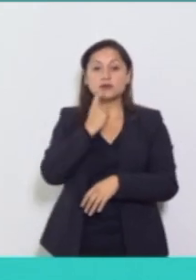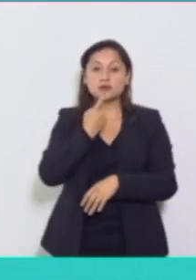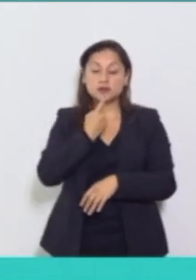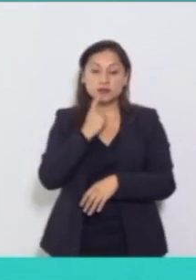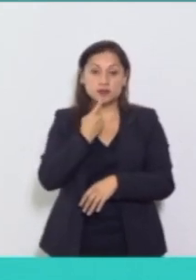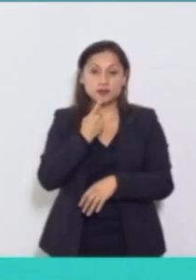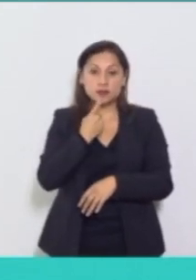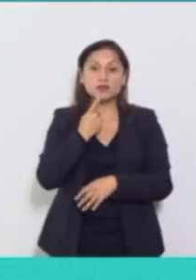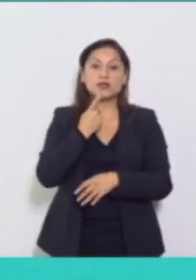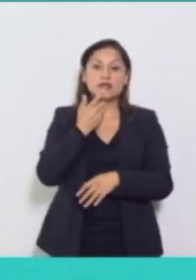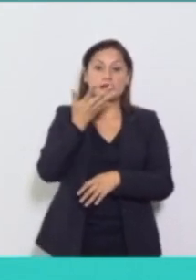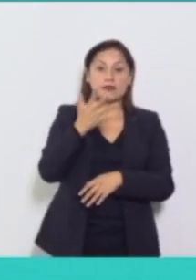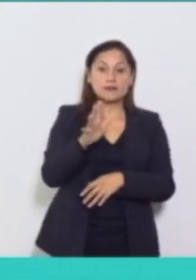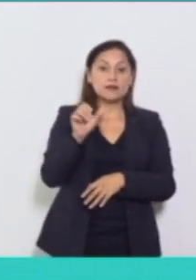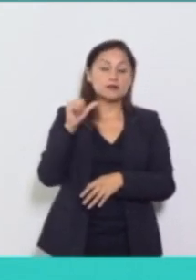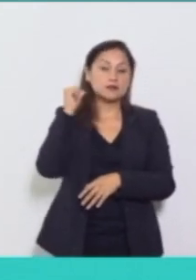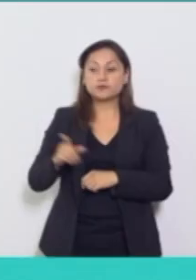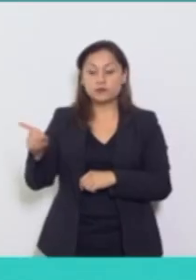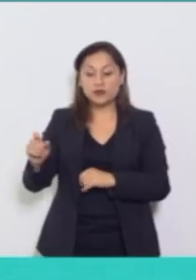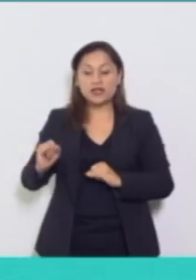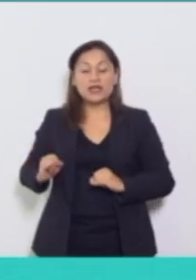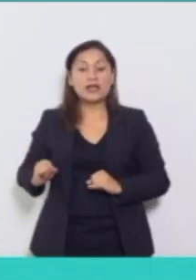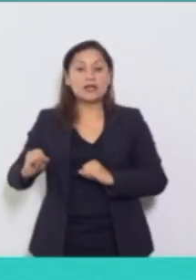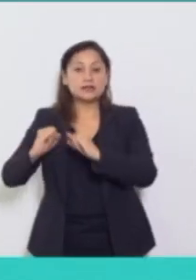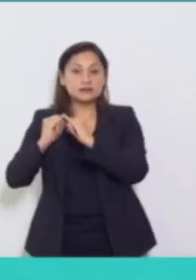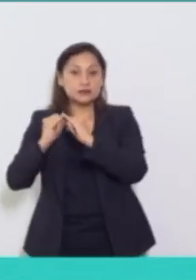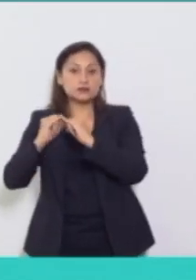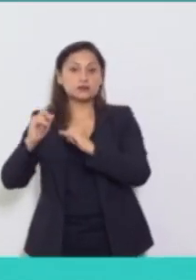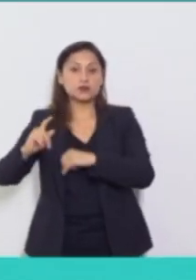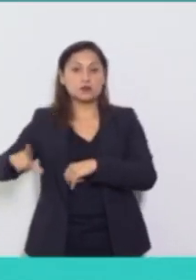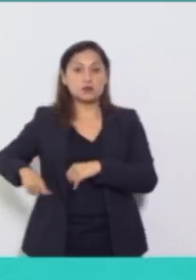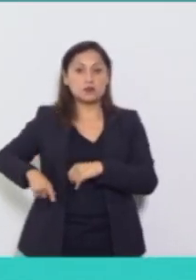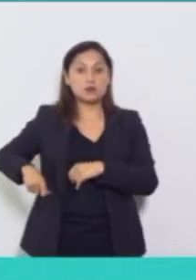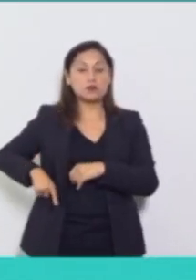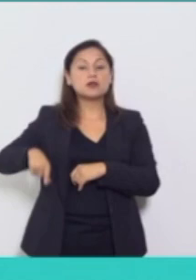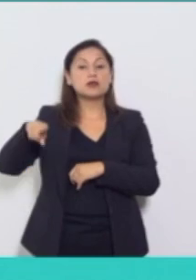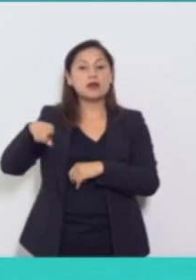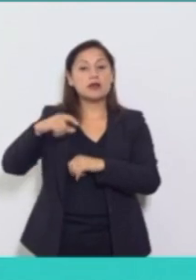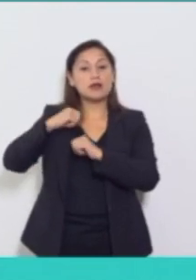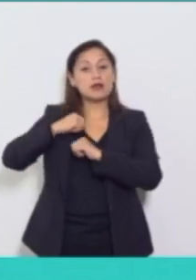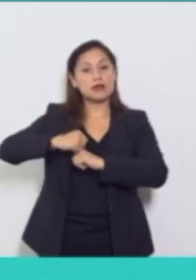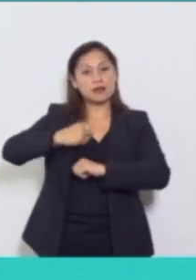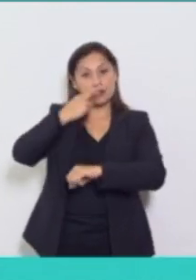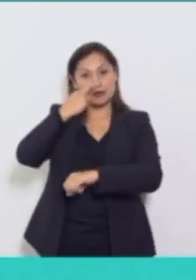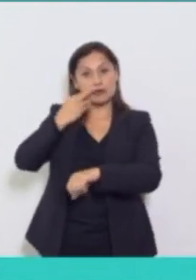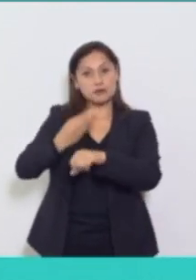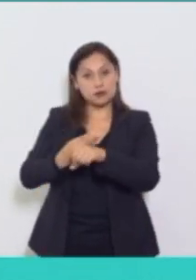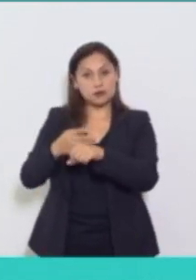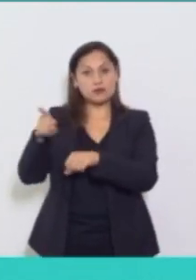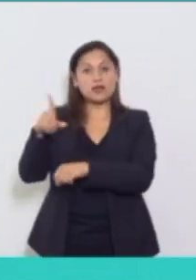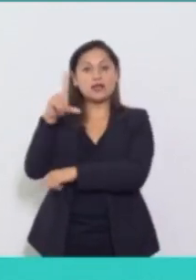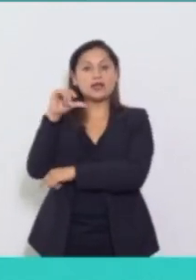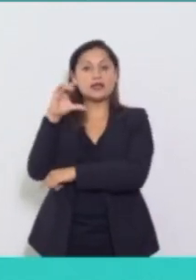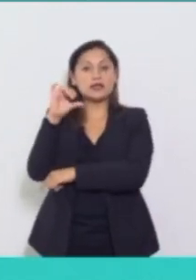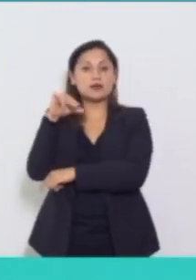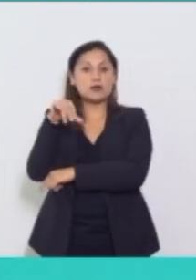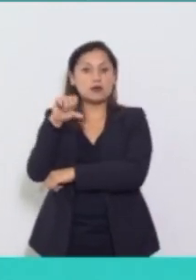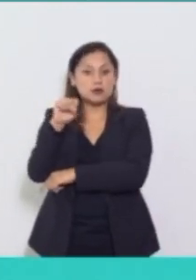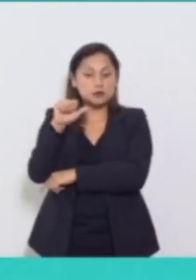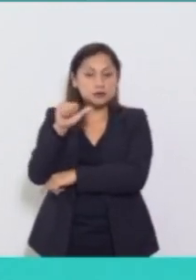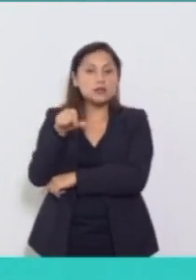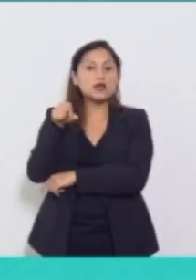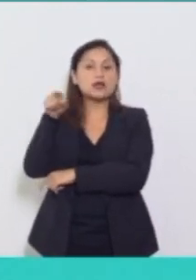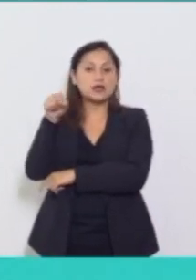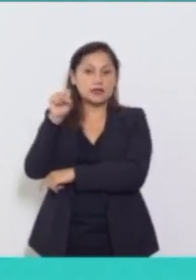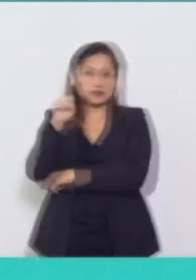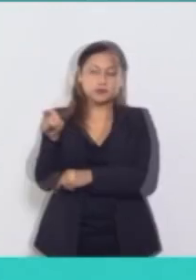en el catálogo proporcionado se especificó que el volumen es la suma de las piezas adquiridas sin importar presentación y precisó que un artículo